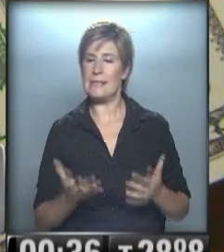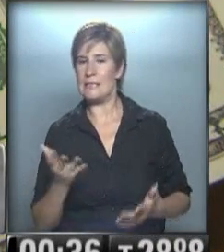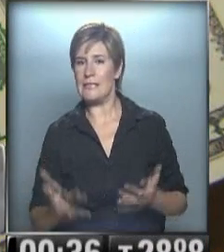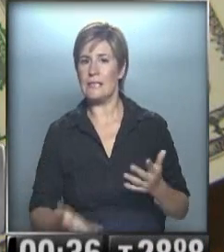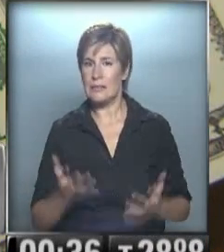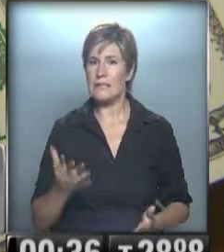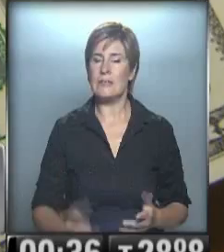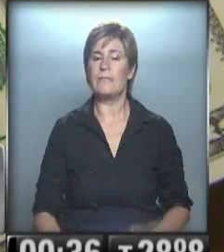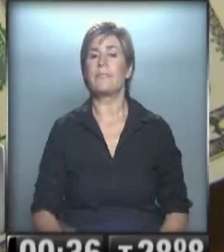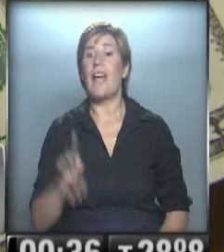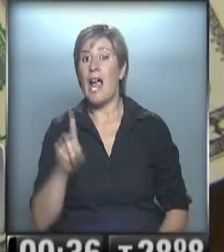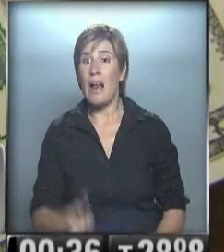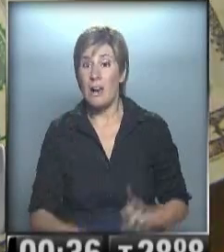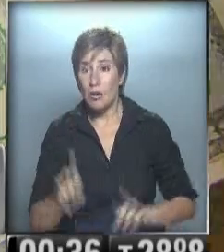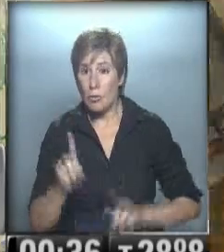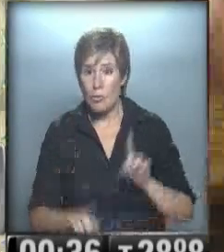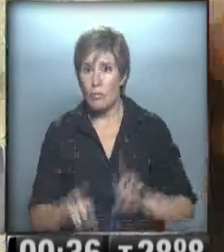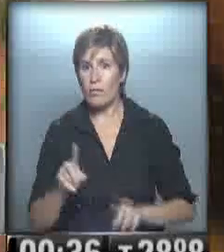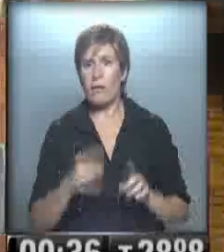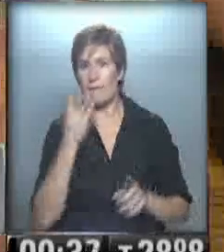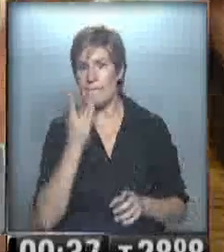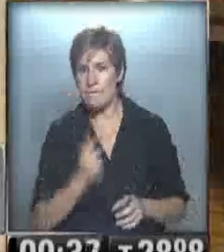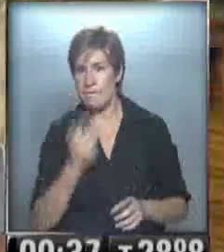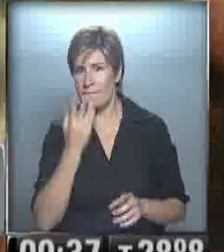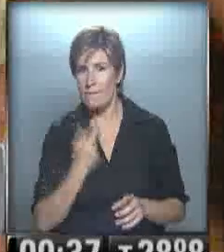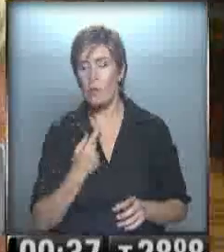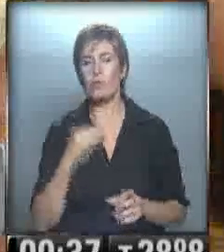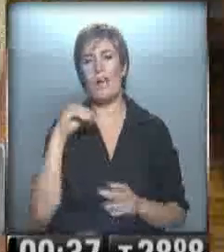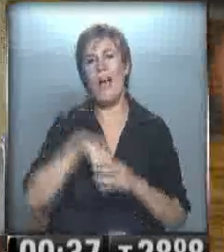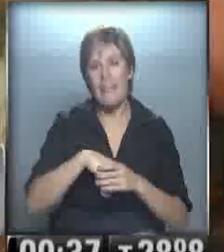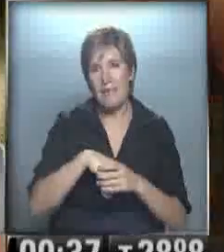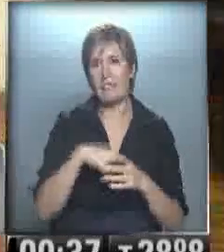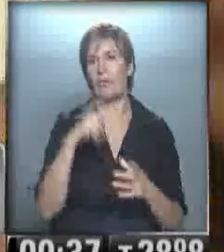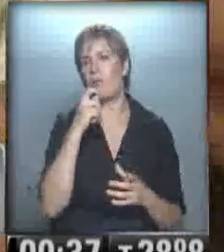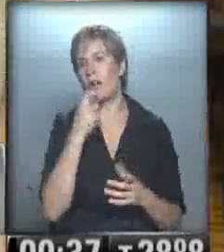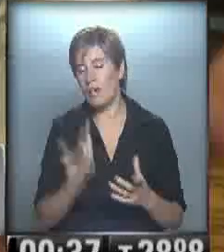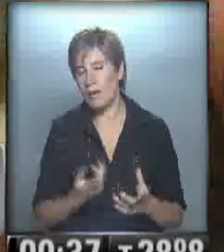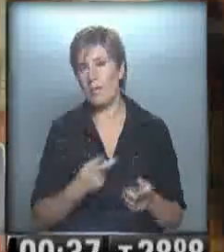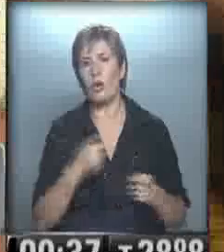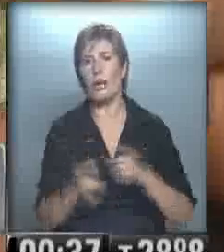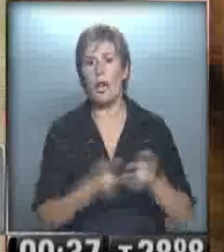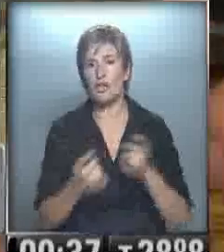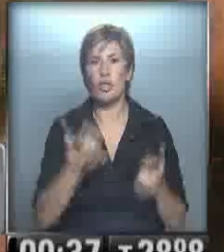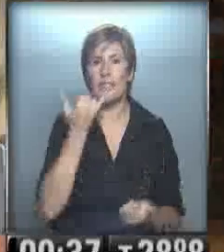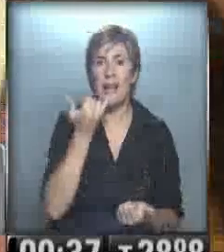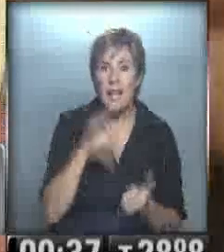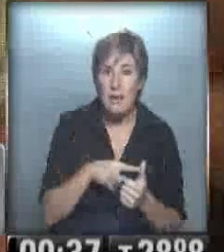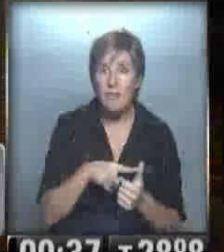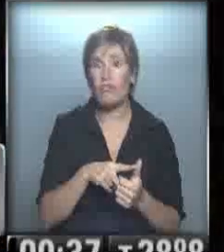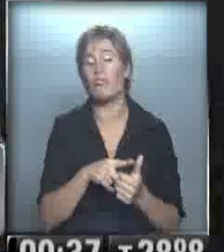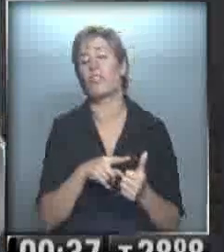Algunos quieren participación en las compañías telefónicas y pretenden extorsionar al gobierno para que